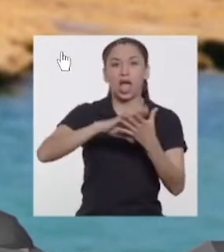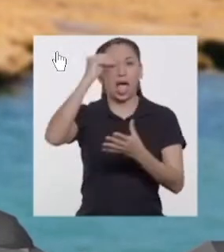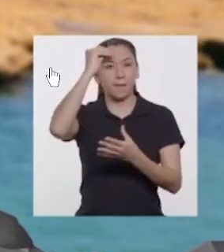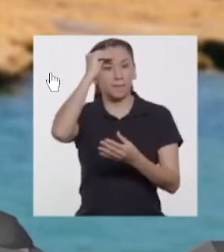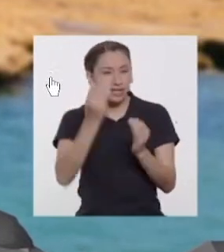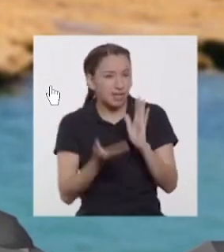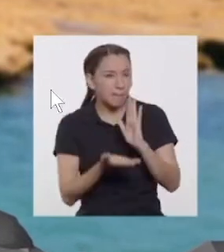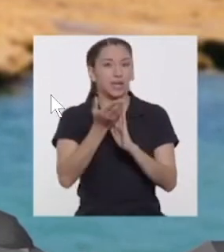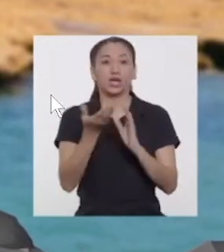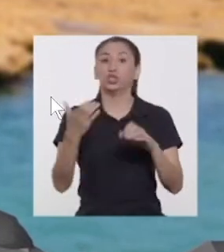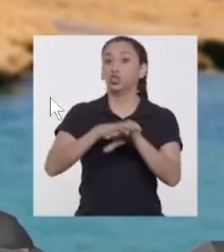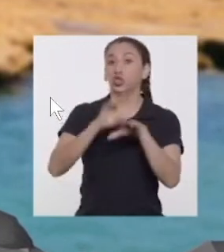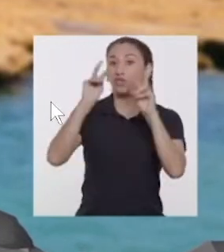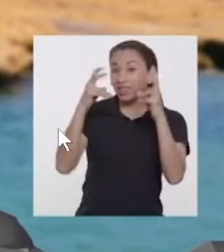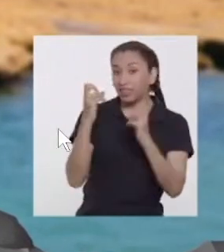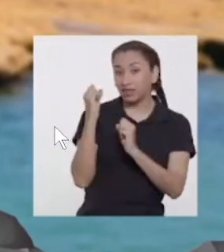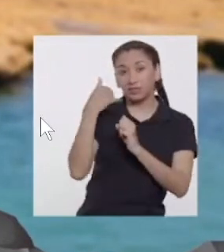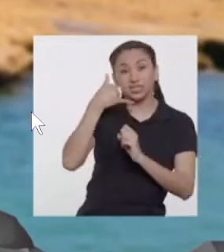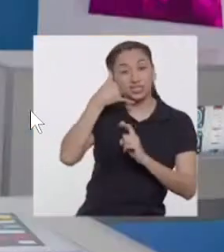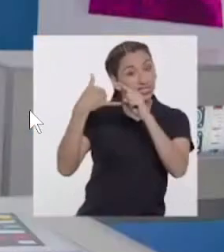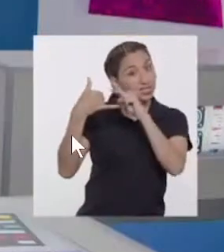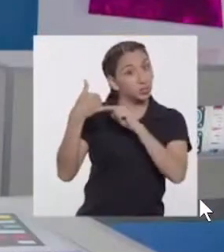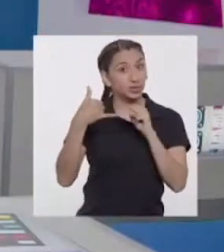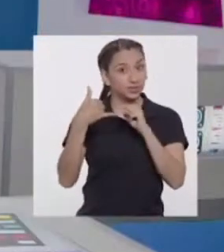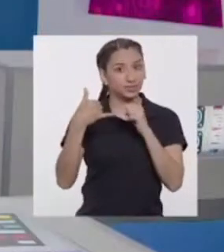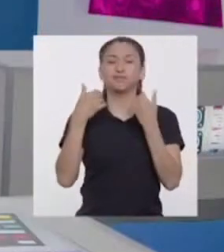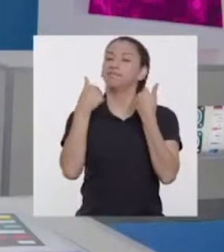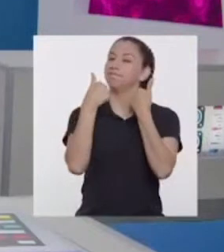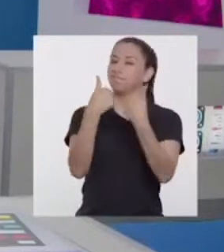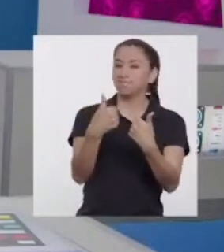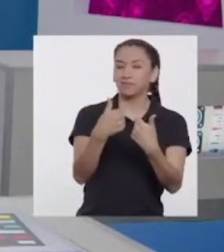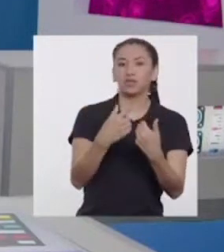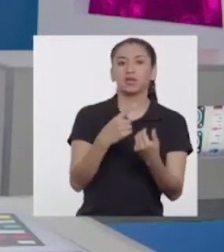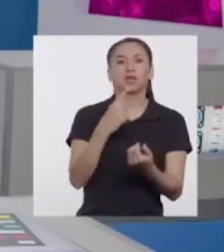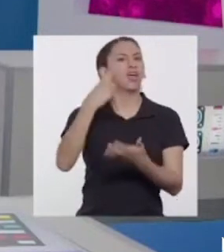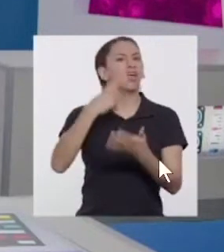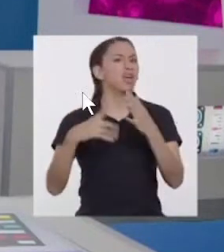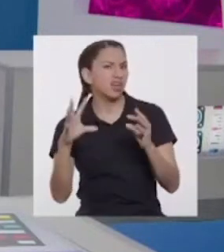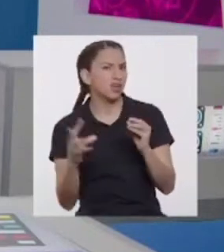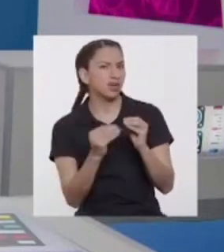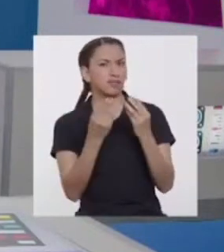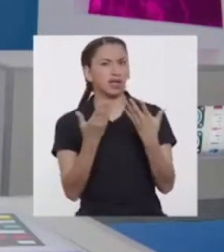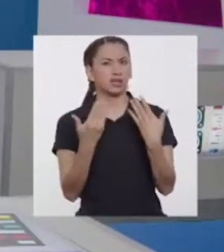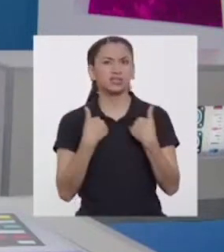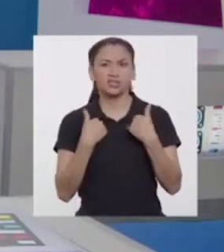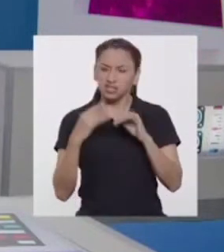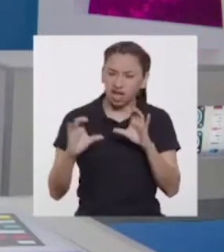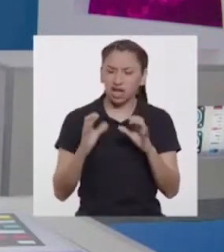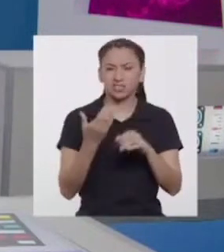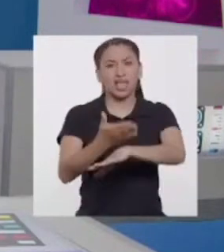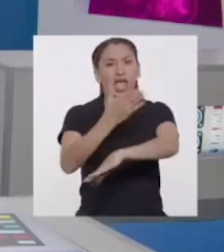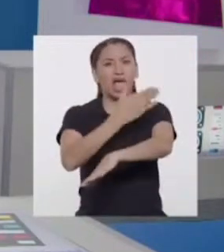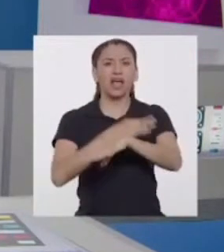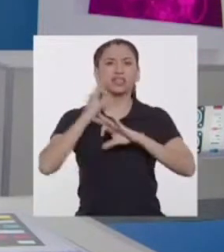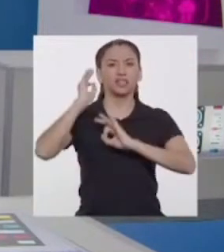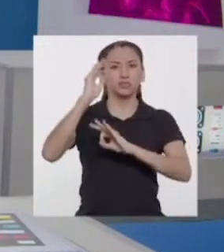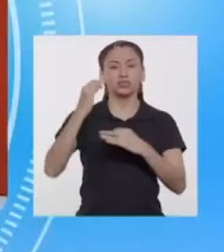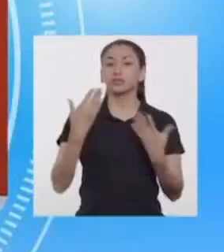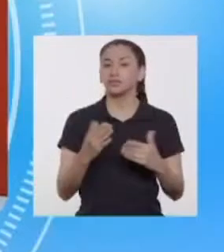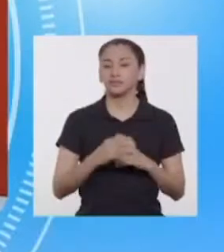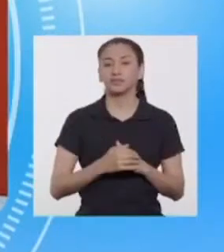más sobre los celulares. Bien, ¿qué más debemos hacer antes de una